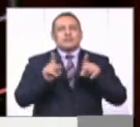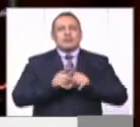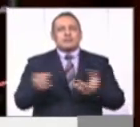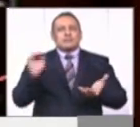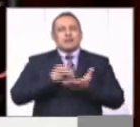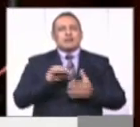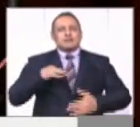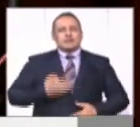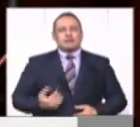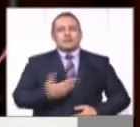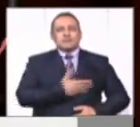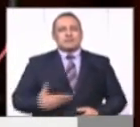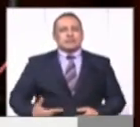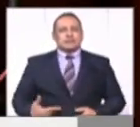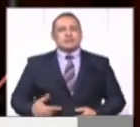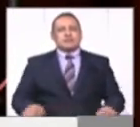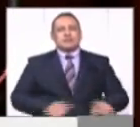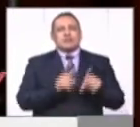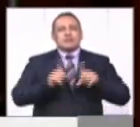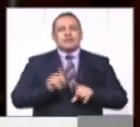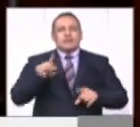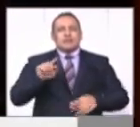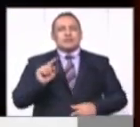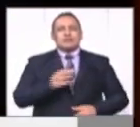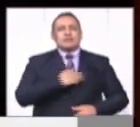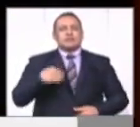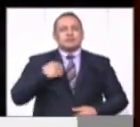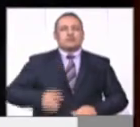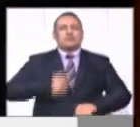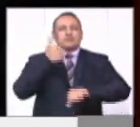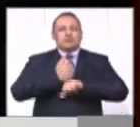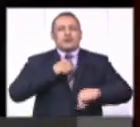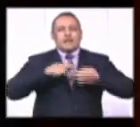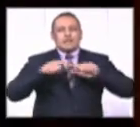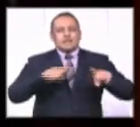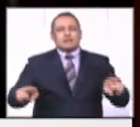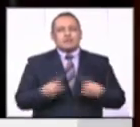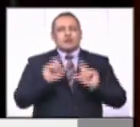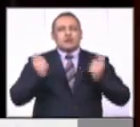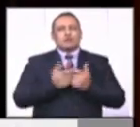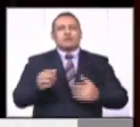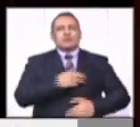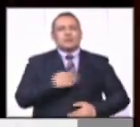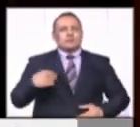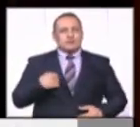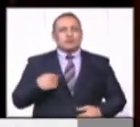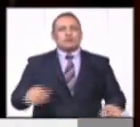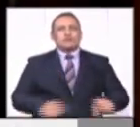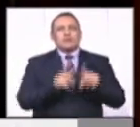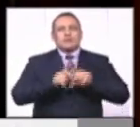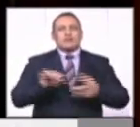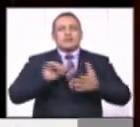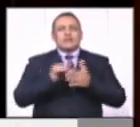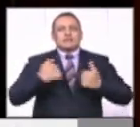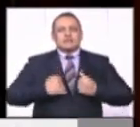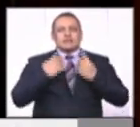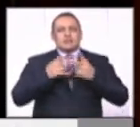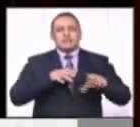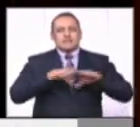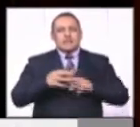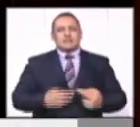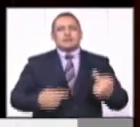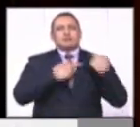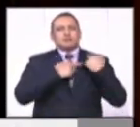cosa señor presidente él era el Premier el que dirige consejo de ministros el que también se hace